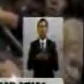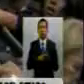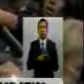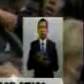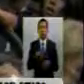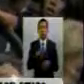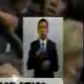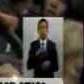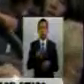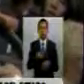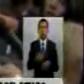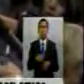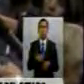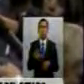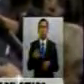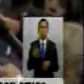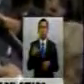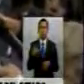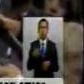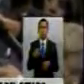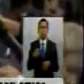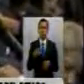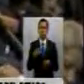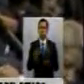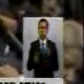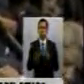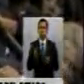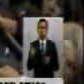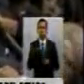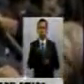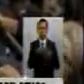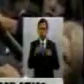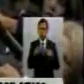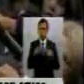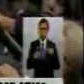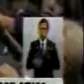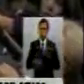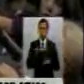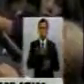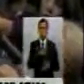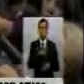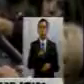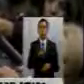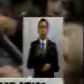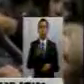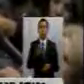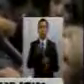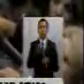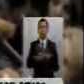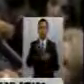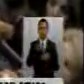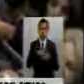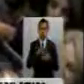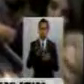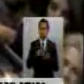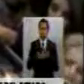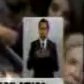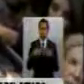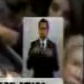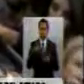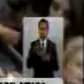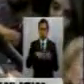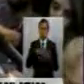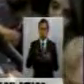yo siento que cualquier de los candidatos que saca más de 157 votos, que es como se lo